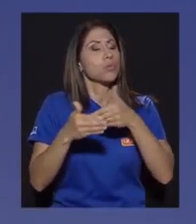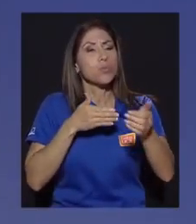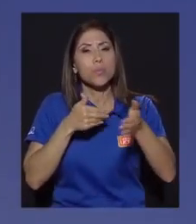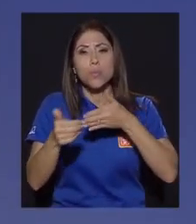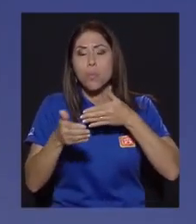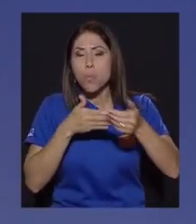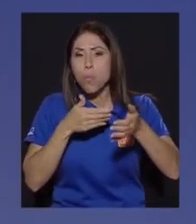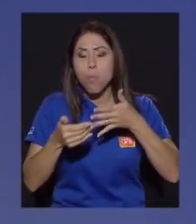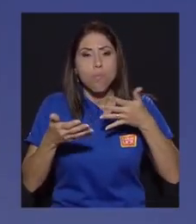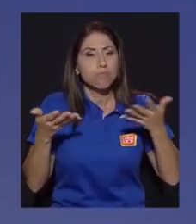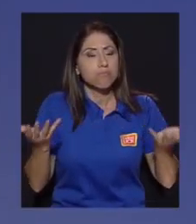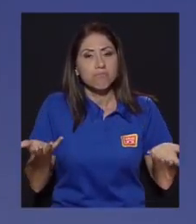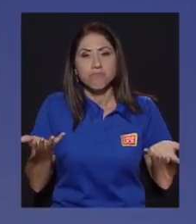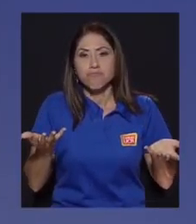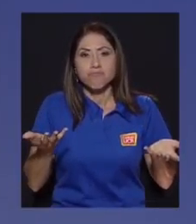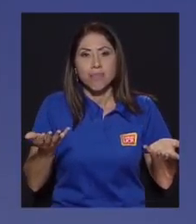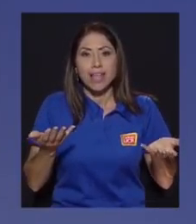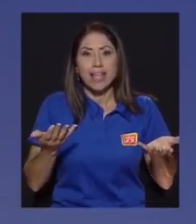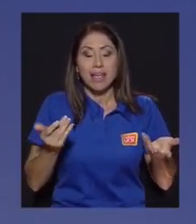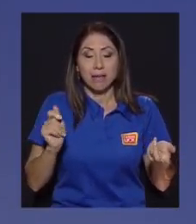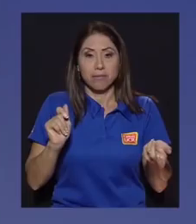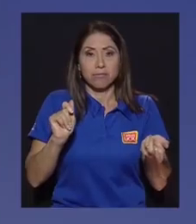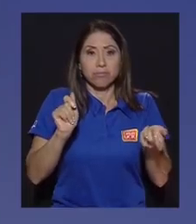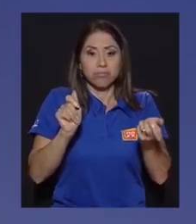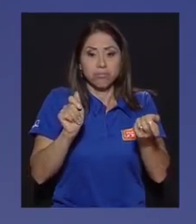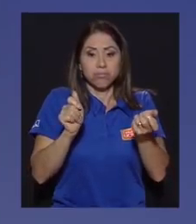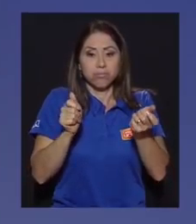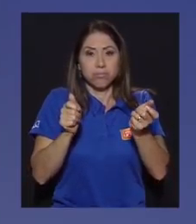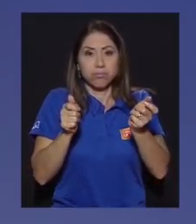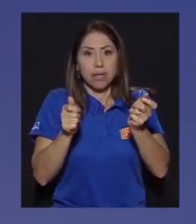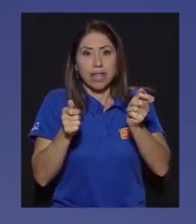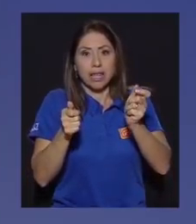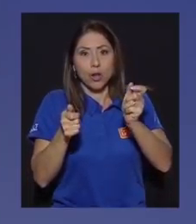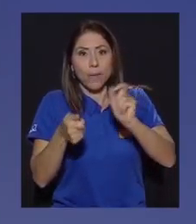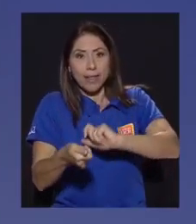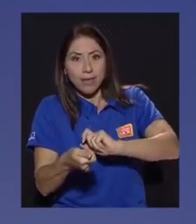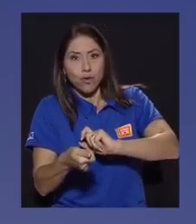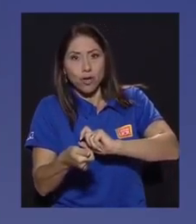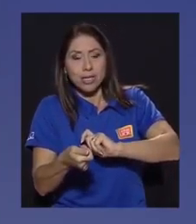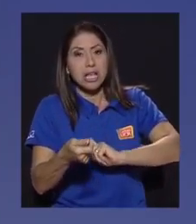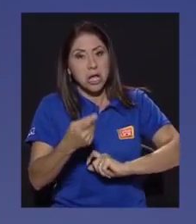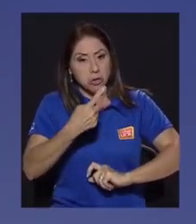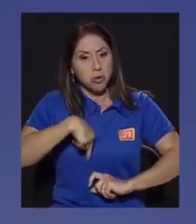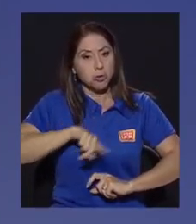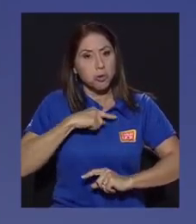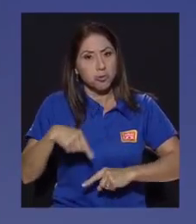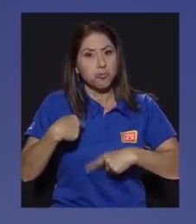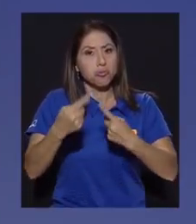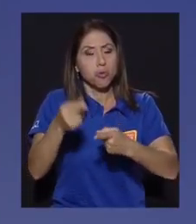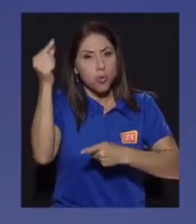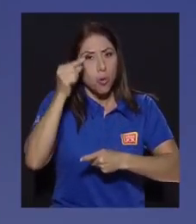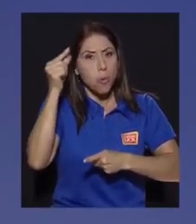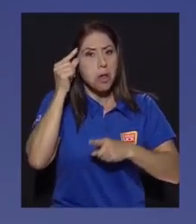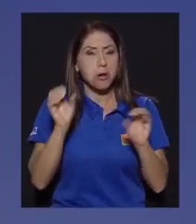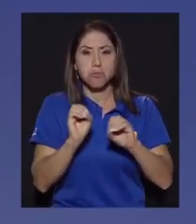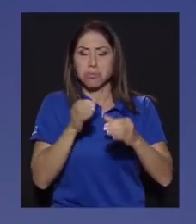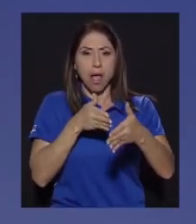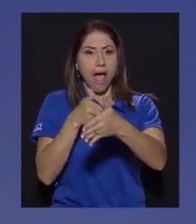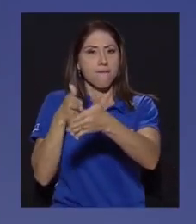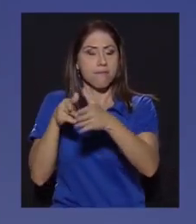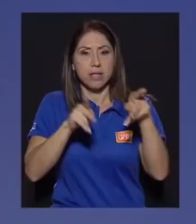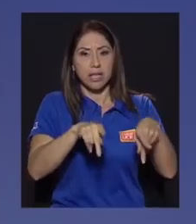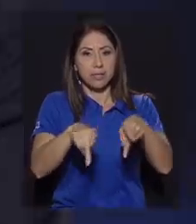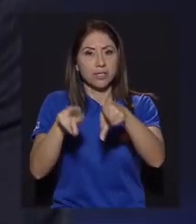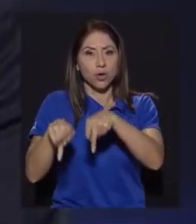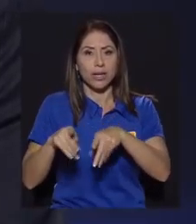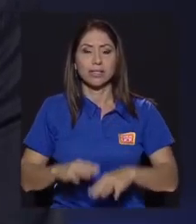ya hay aunque ya tenía una metamorfosis vamos a tener un gobierno que no puede tener ninguna afectación sobre las